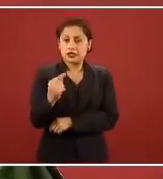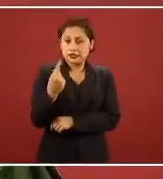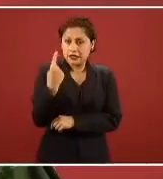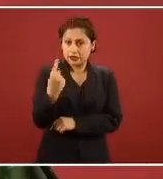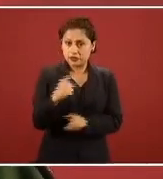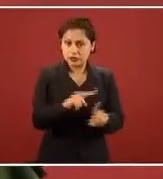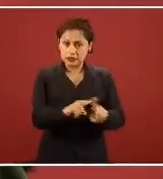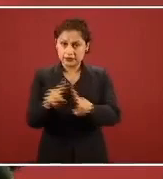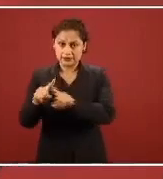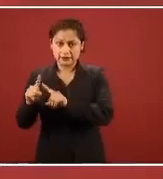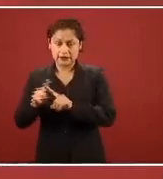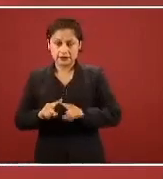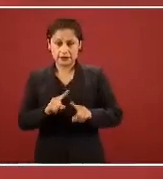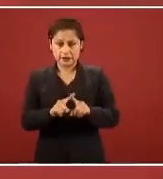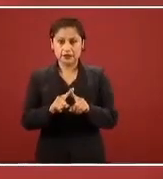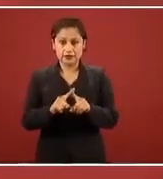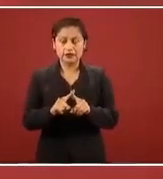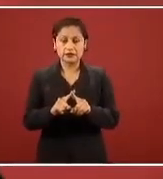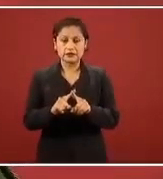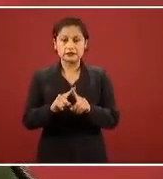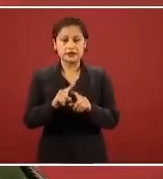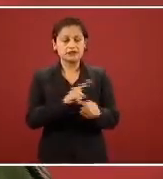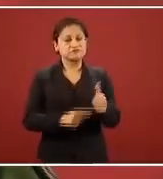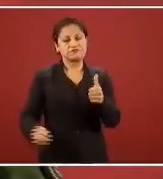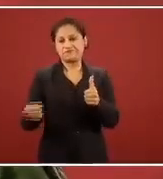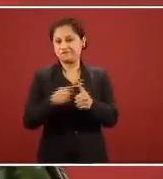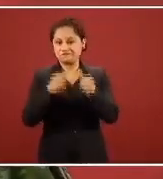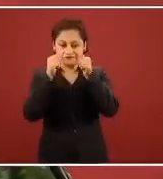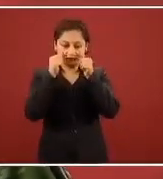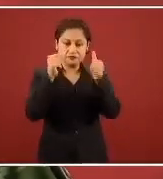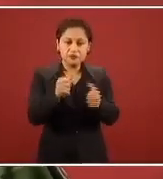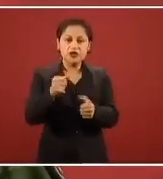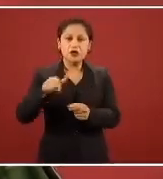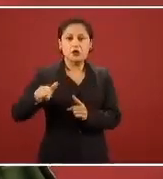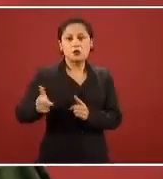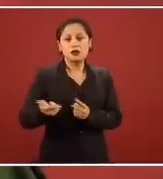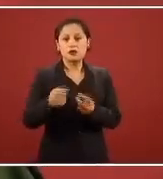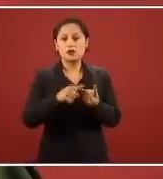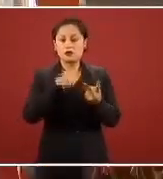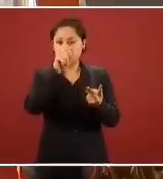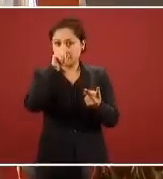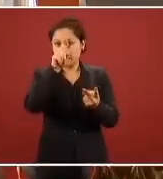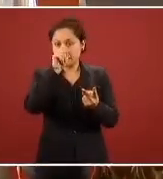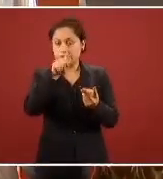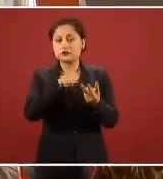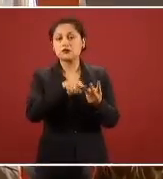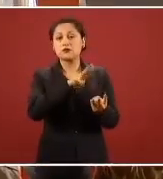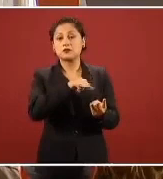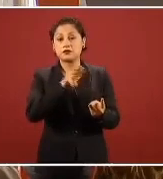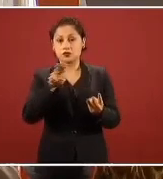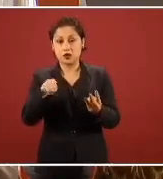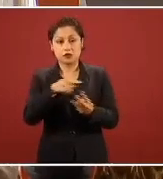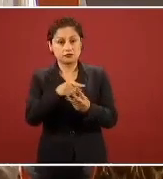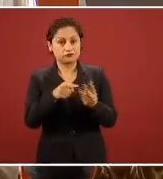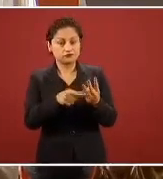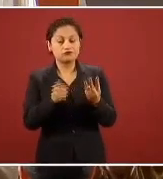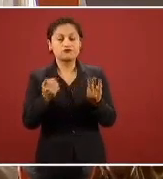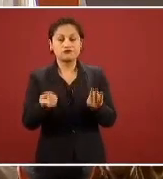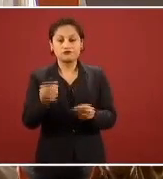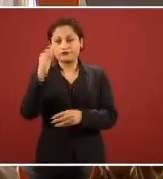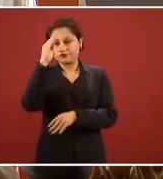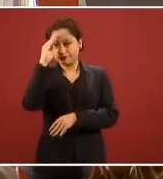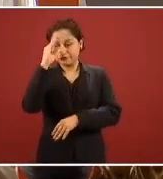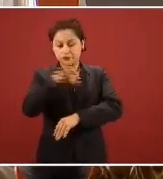dio la prioridad a los estados de Guanajuato, de Jalisco y de Michoacán. En ellas se están